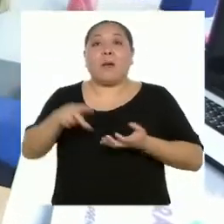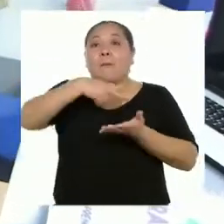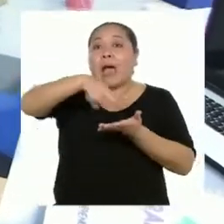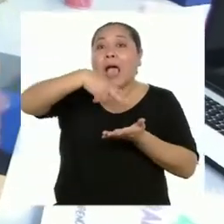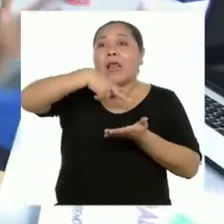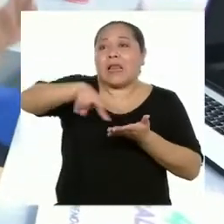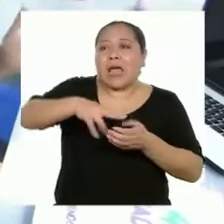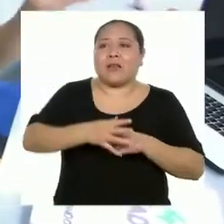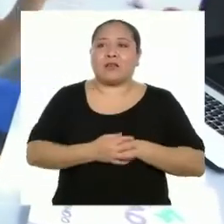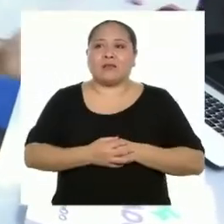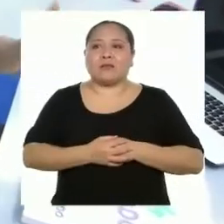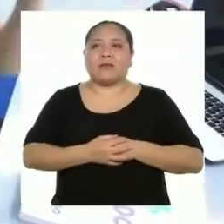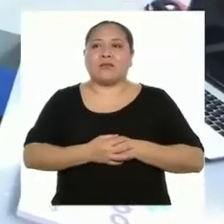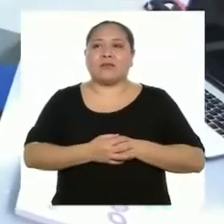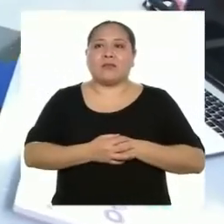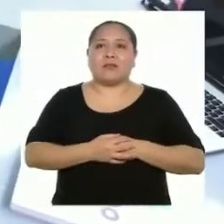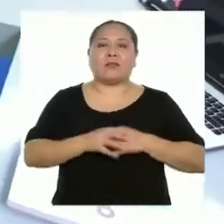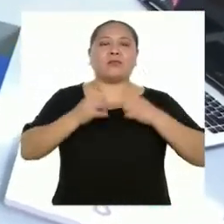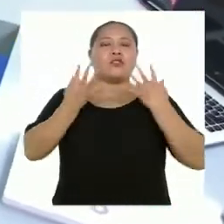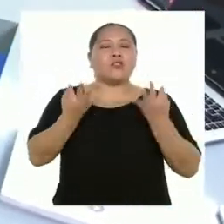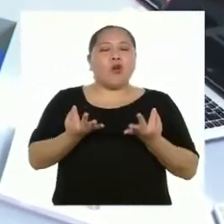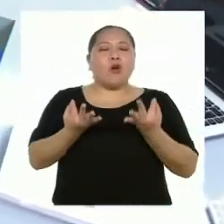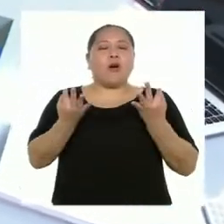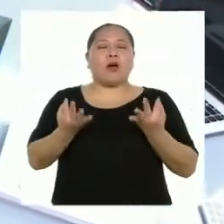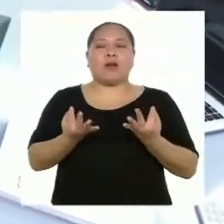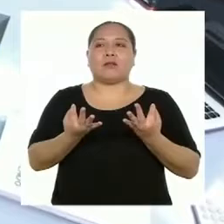baile, yoga.